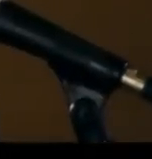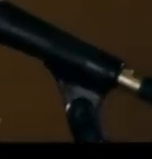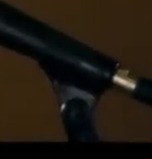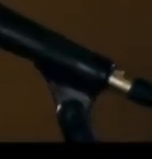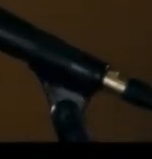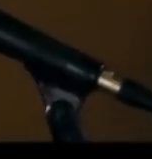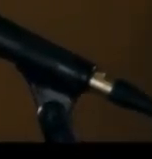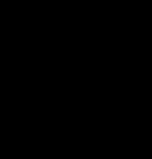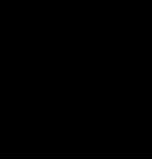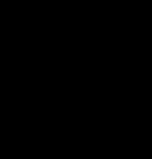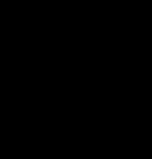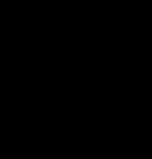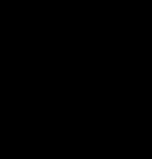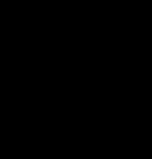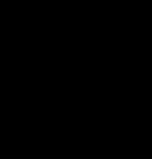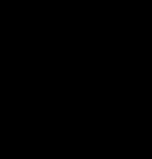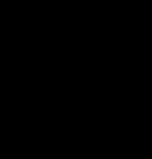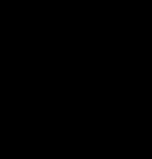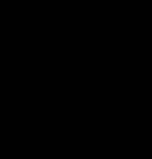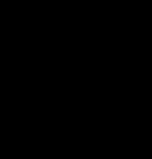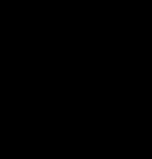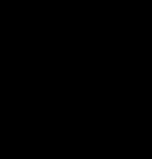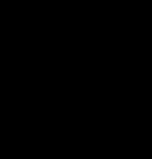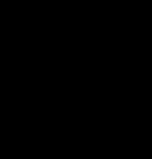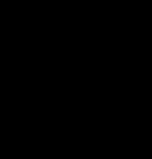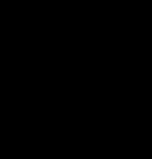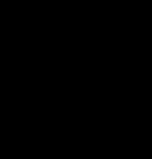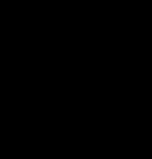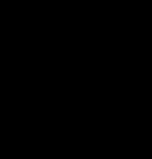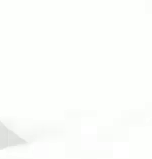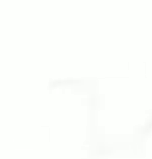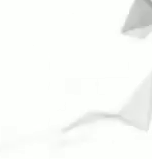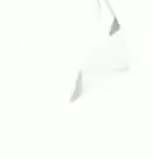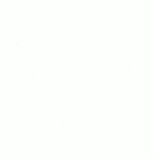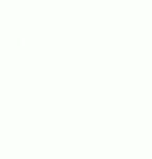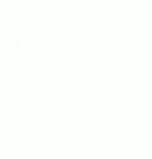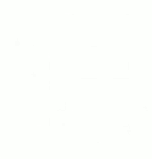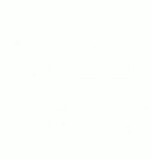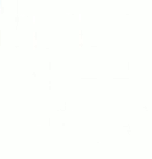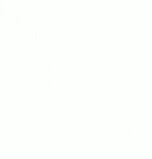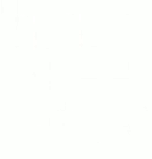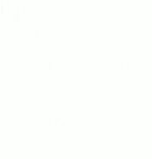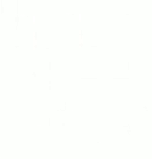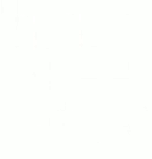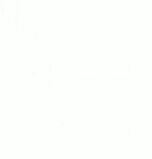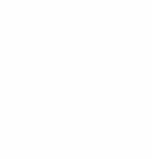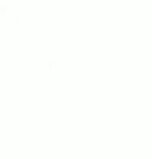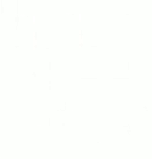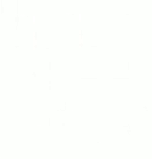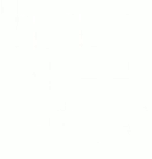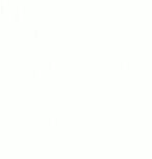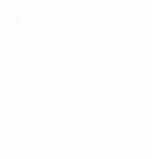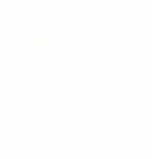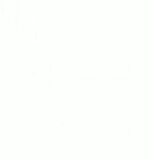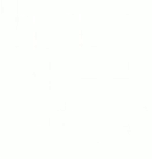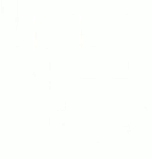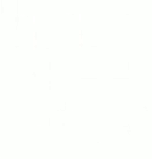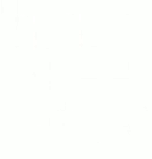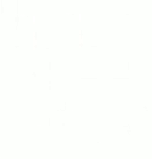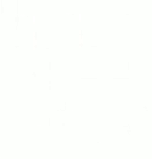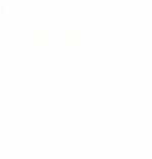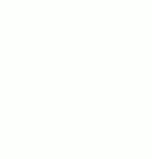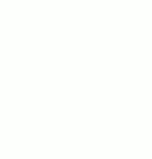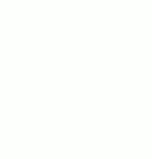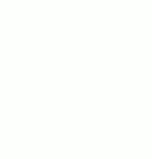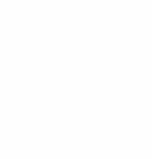aquí. Expresarte. Sábado 9 horas por Tele Ciudadana. Tu voz,